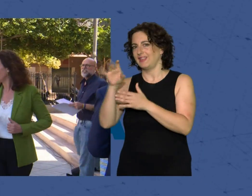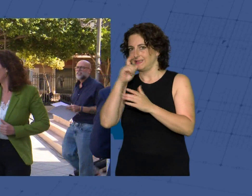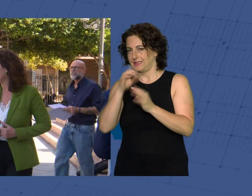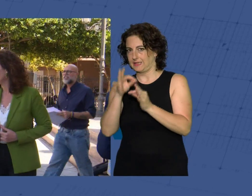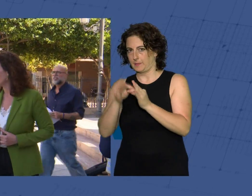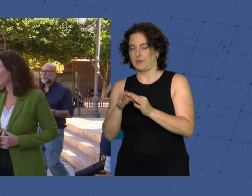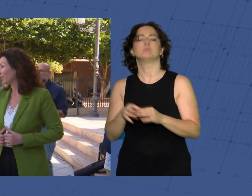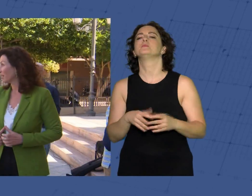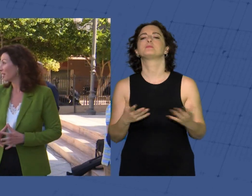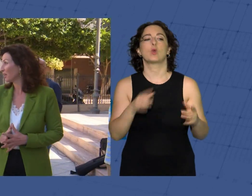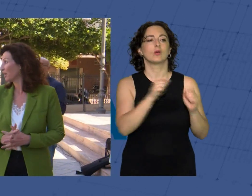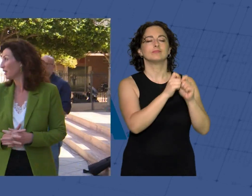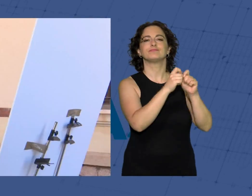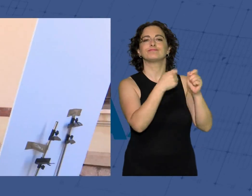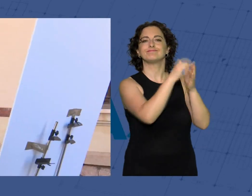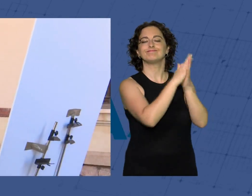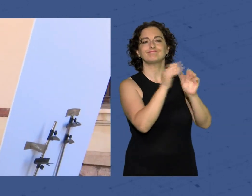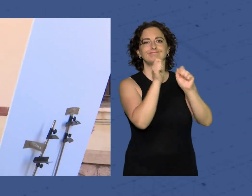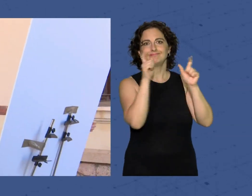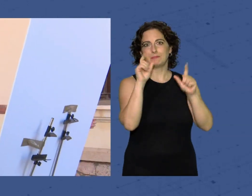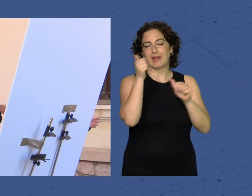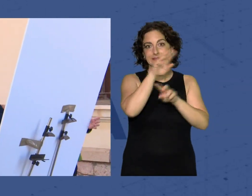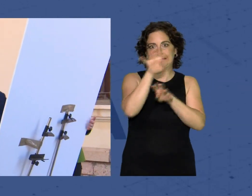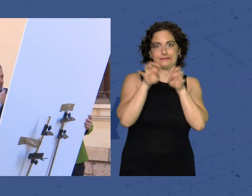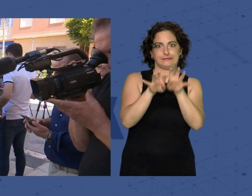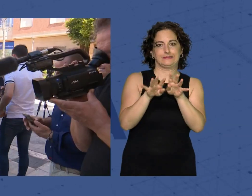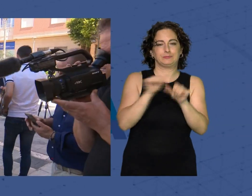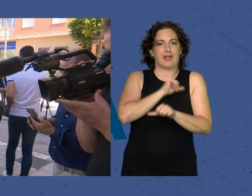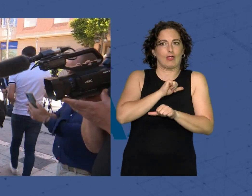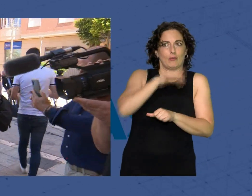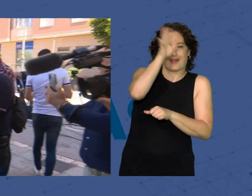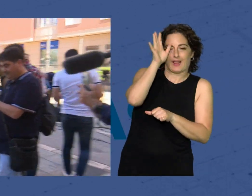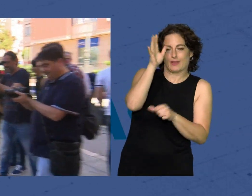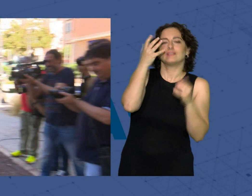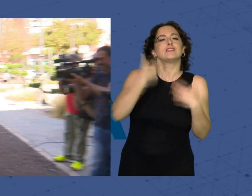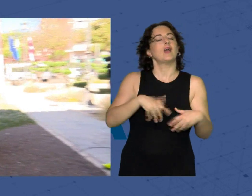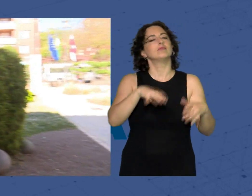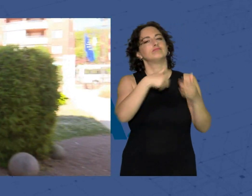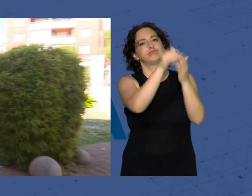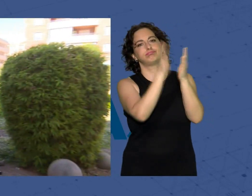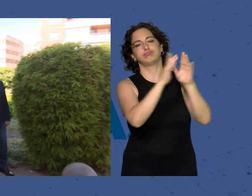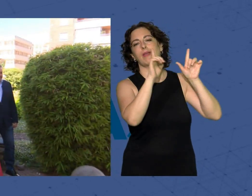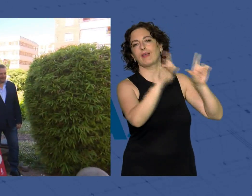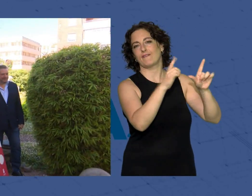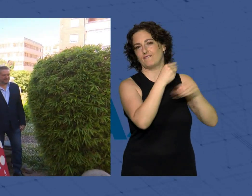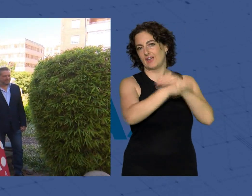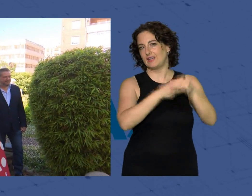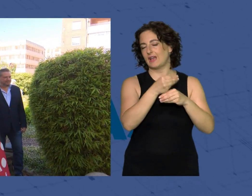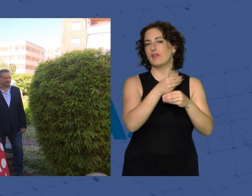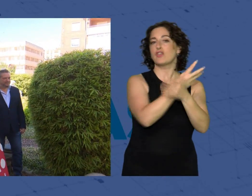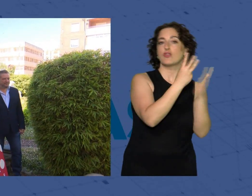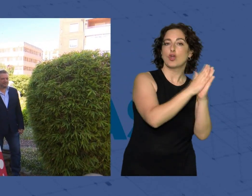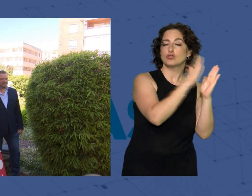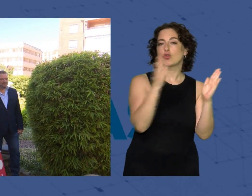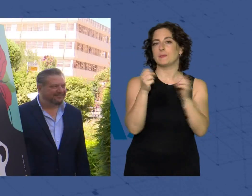hoy se ha descubierto una de las incógnitas más esperadas de cada verano ya tenemos cartel para la feria que se celebrará del 18 al